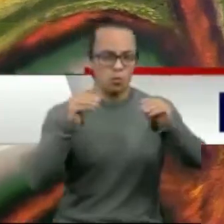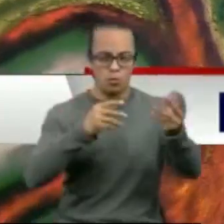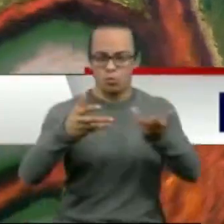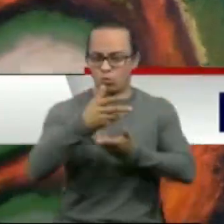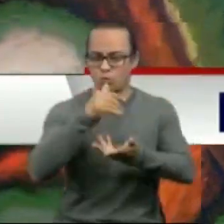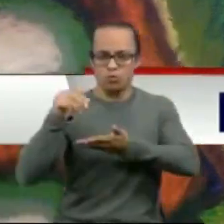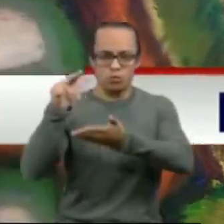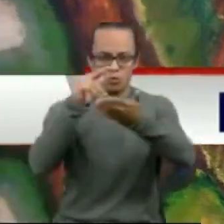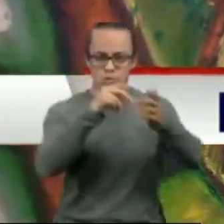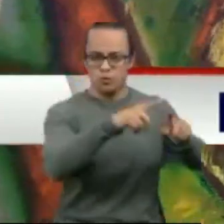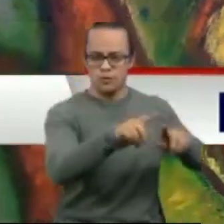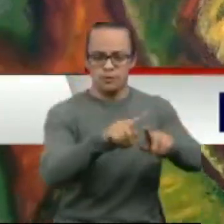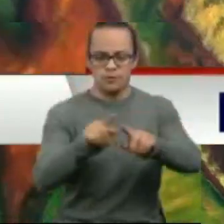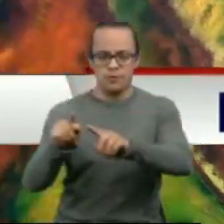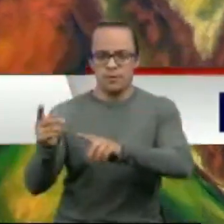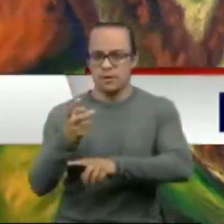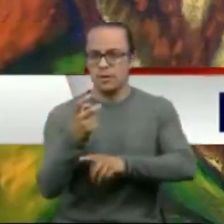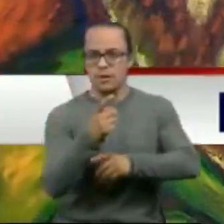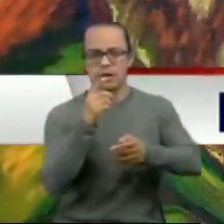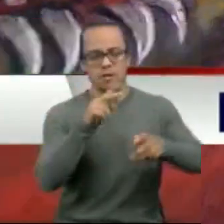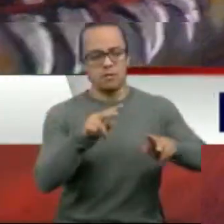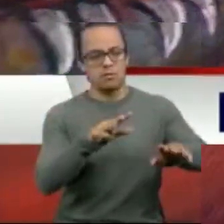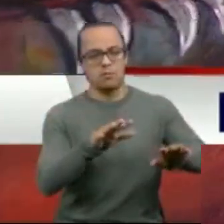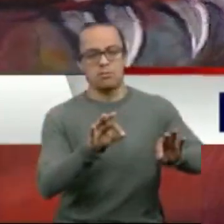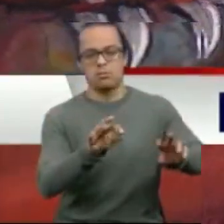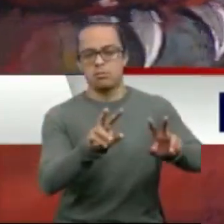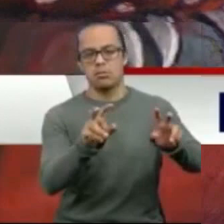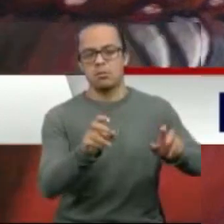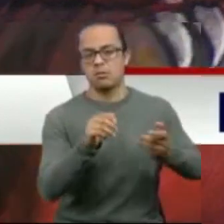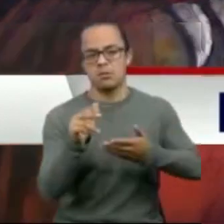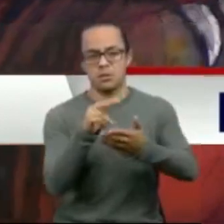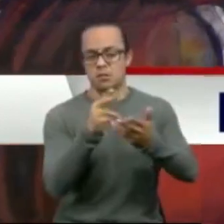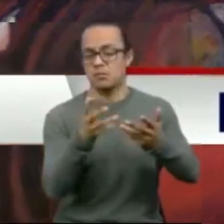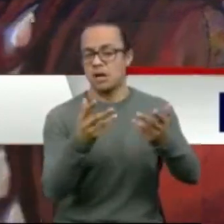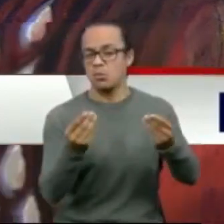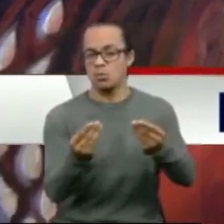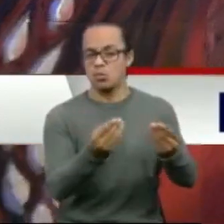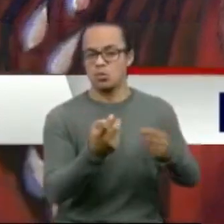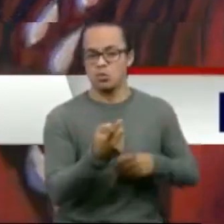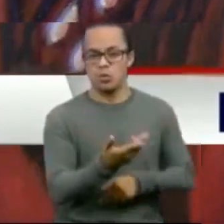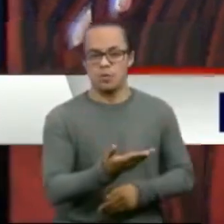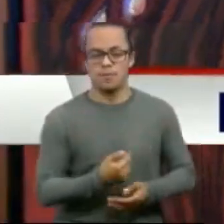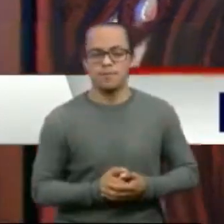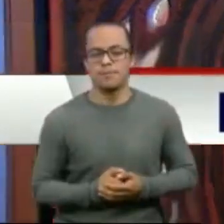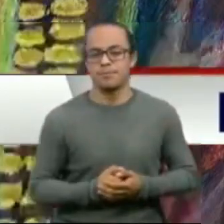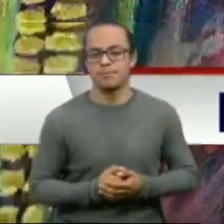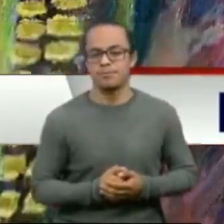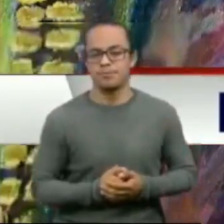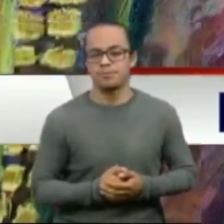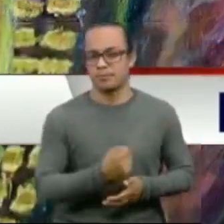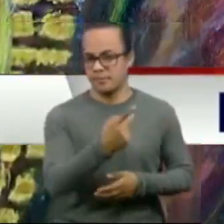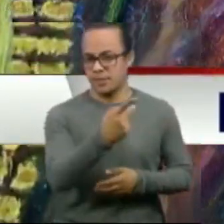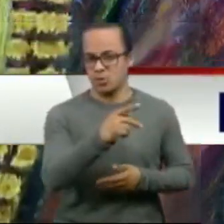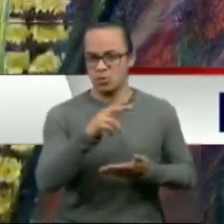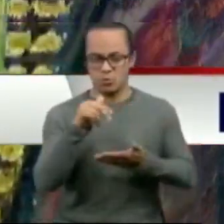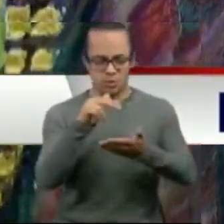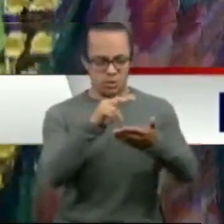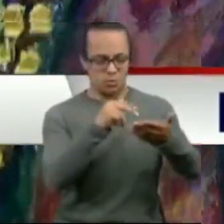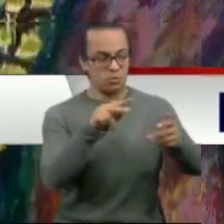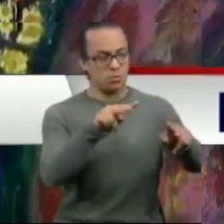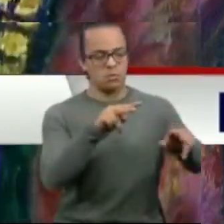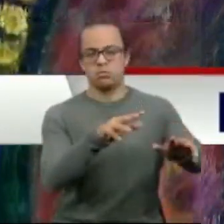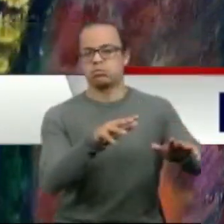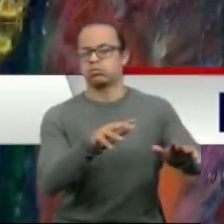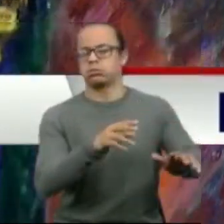creación. Siendo la consistencia de su plástica su más fuerte elemento. Realmente su pintura impacta,